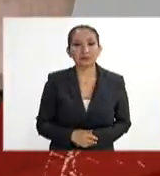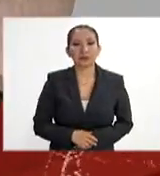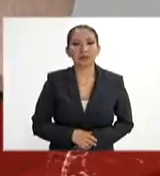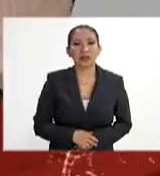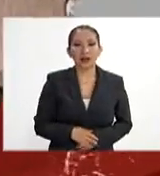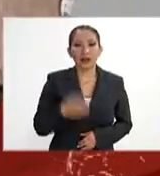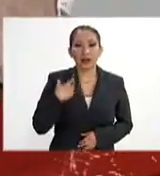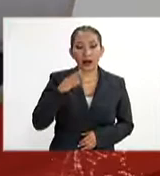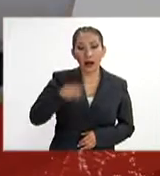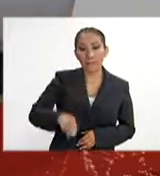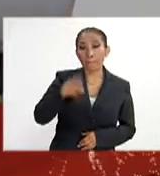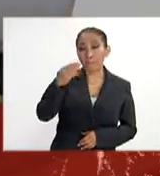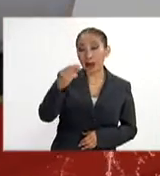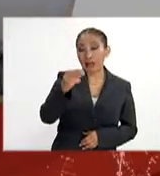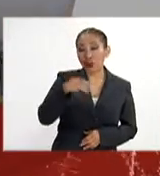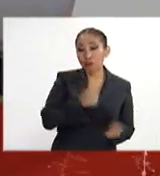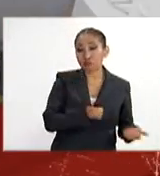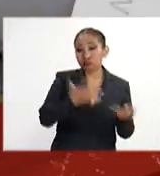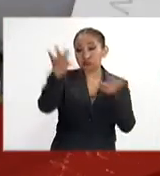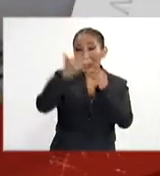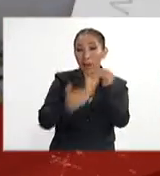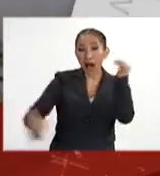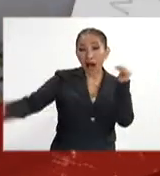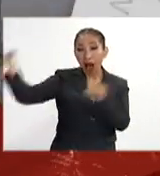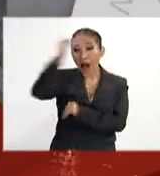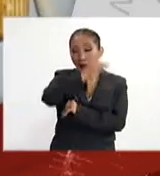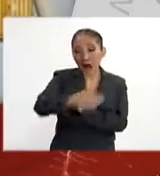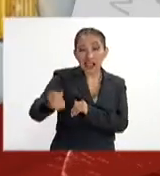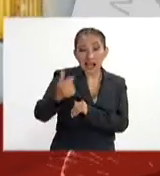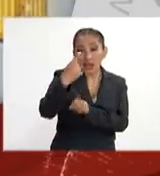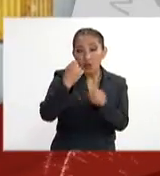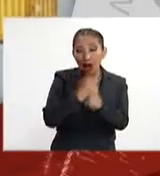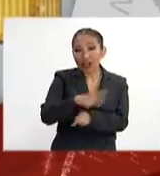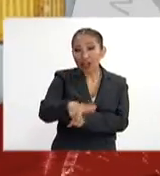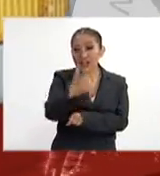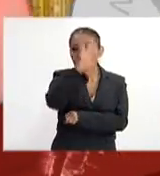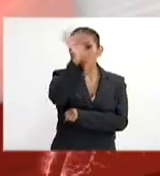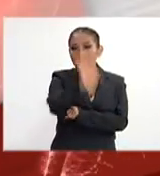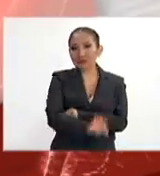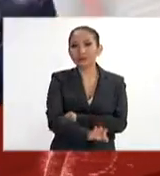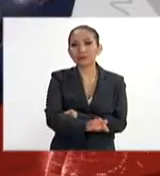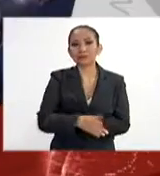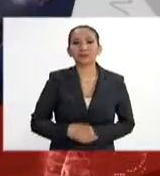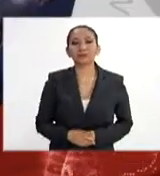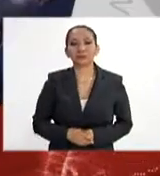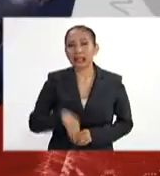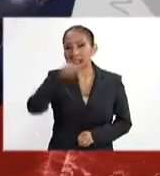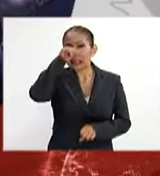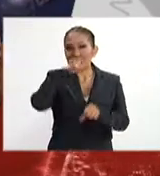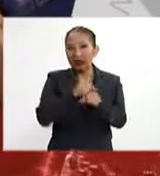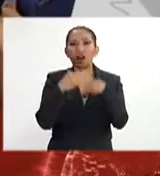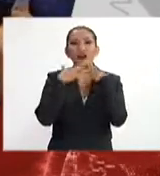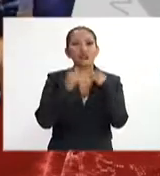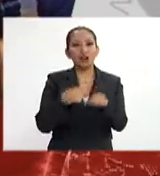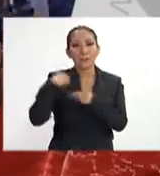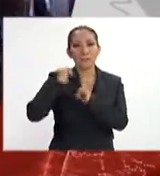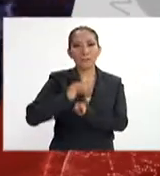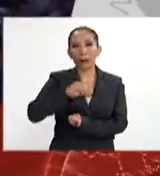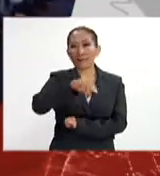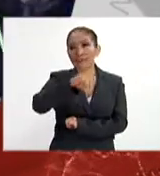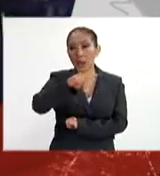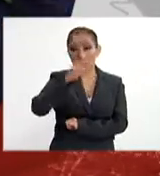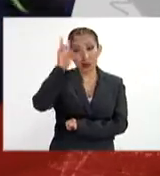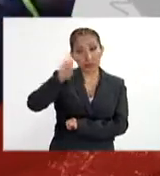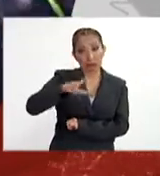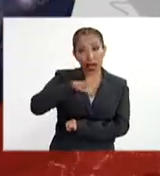En mayo las exportaciones totales tuvieron un aumento anual de casi 13%. El secretario de Hacienda, José Antonio Meade,